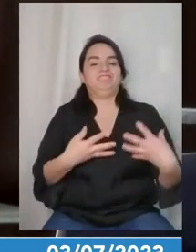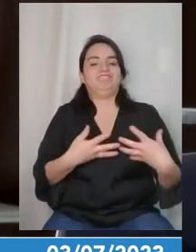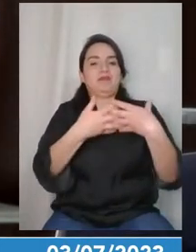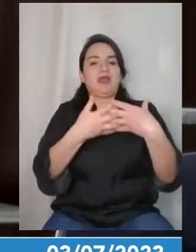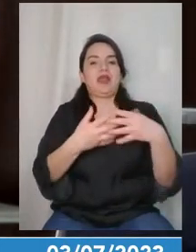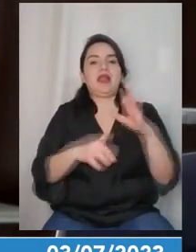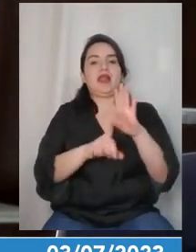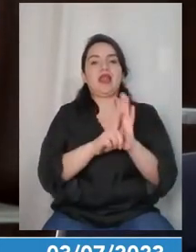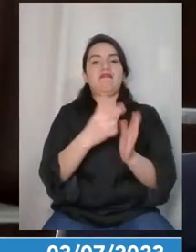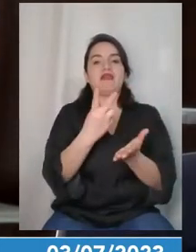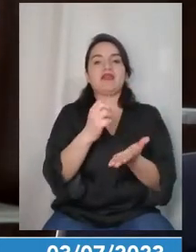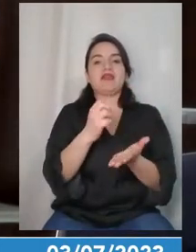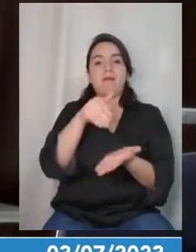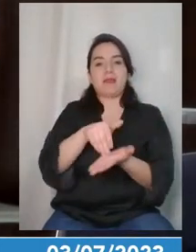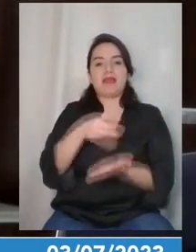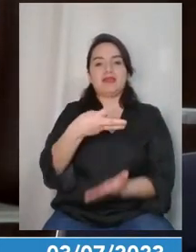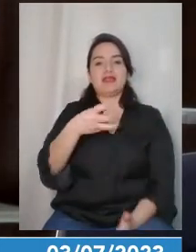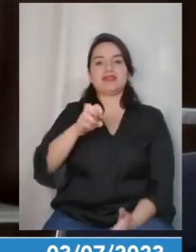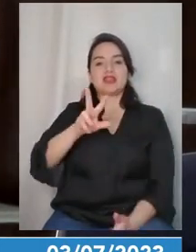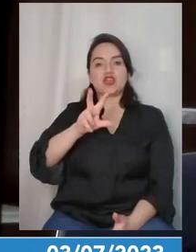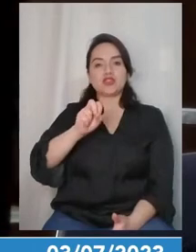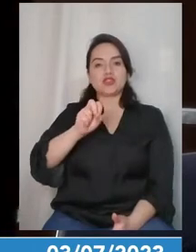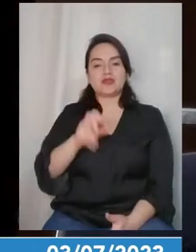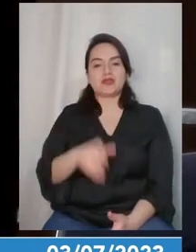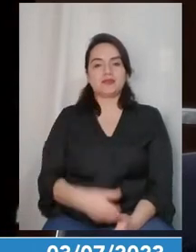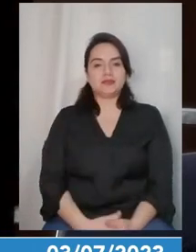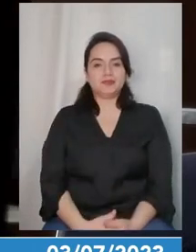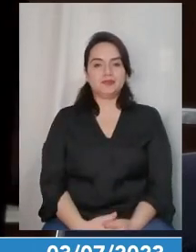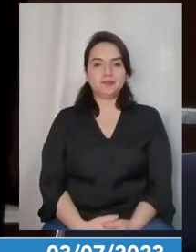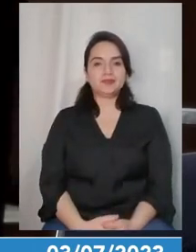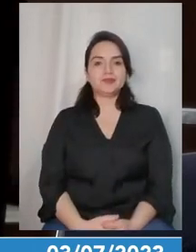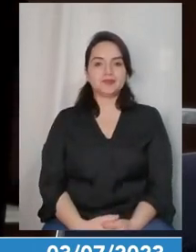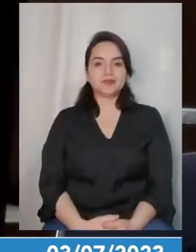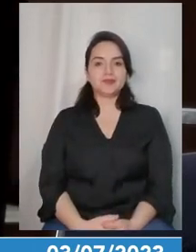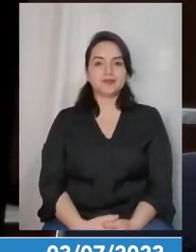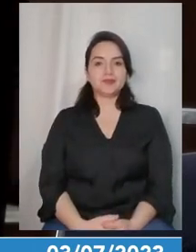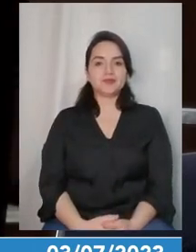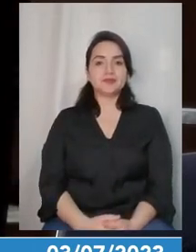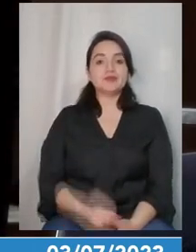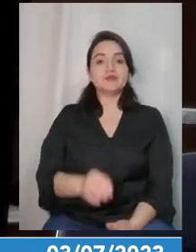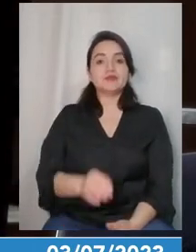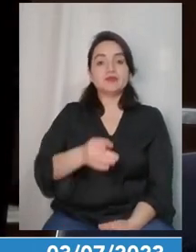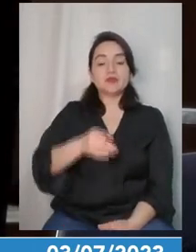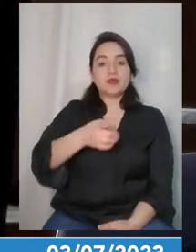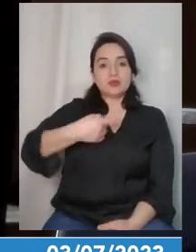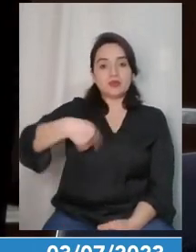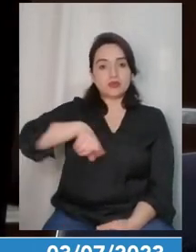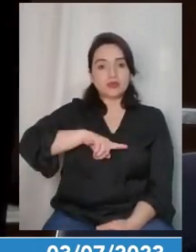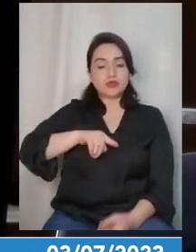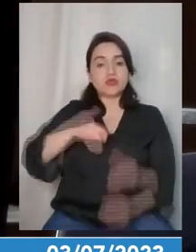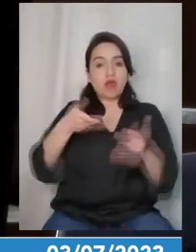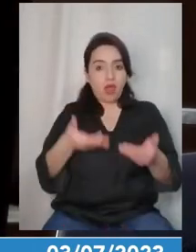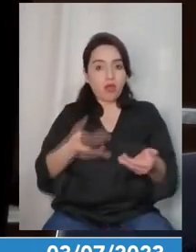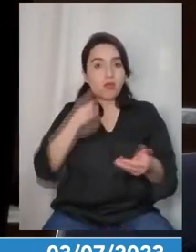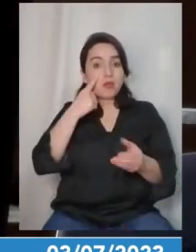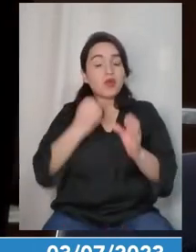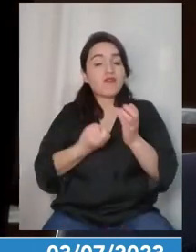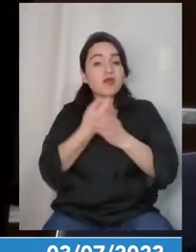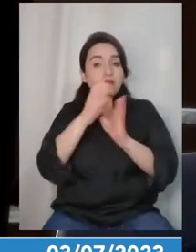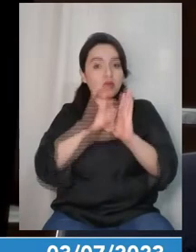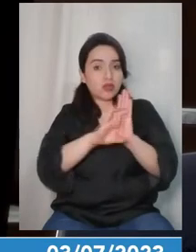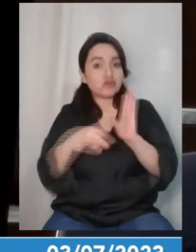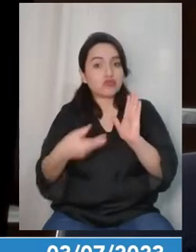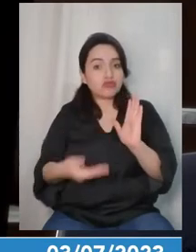20.380. Ahora, si nos referimos al anteproyecto actual, sabemos que en el capítulo referido a la protección del medio